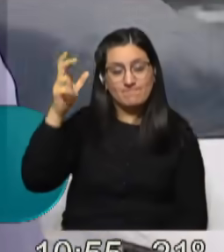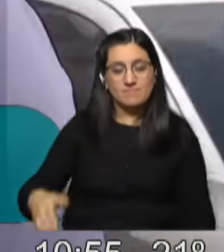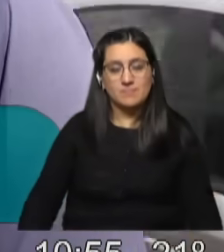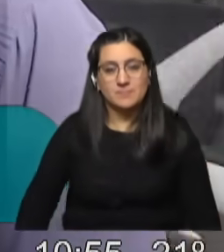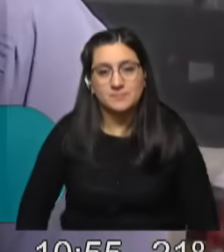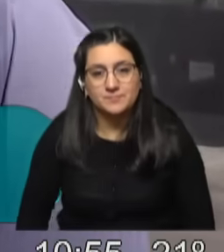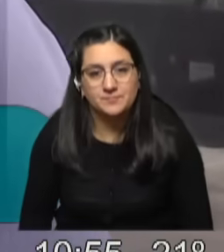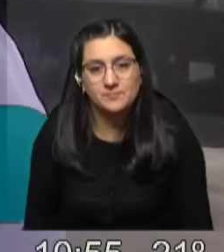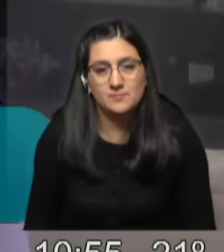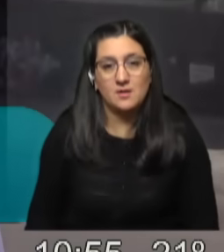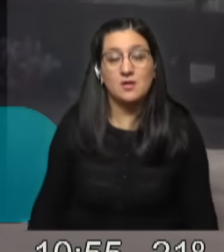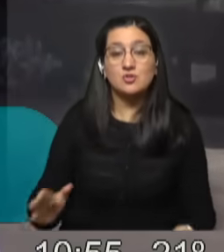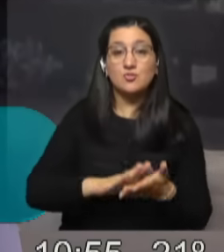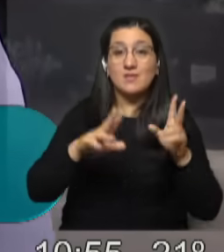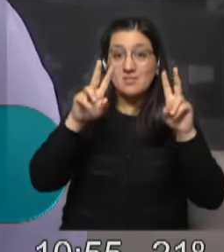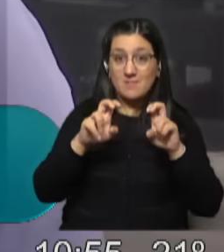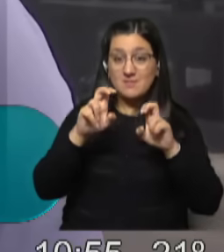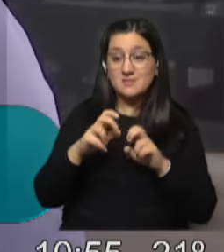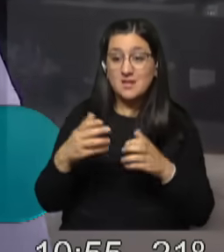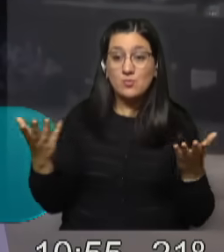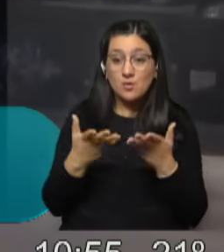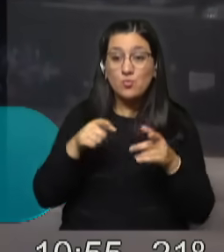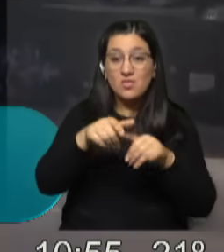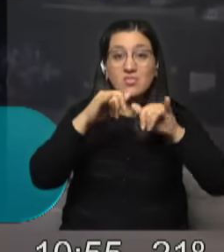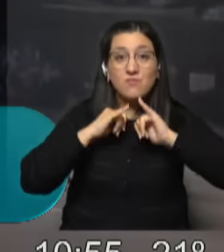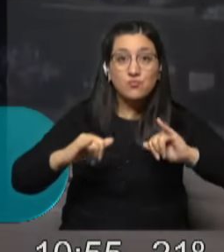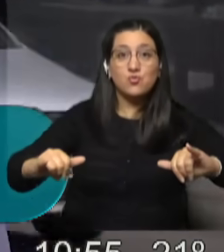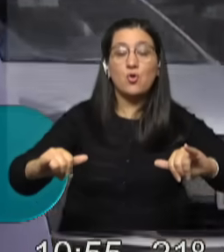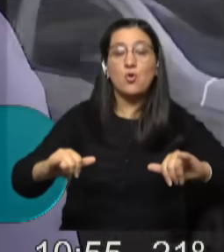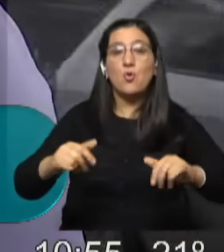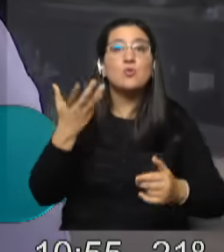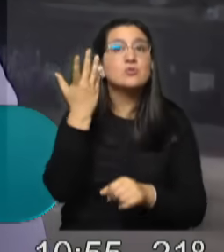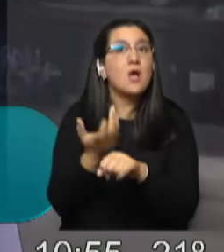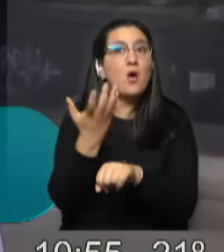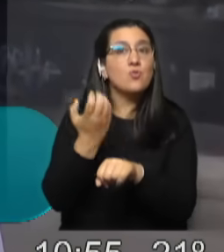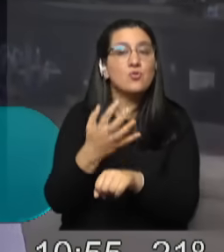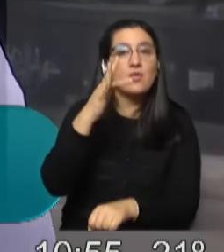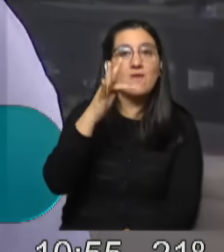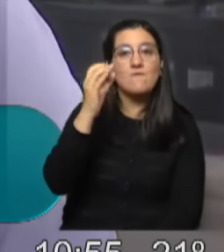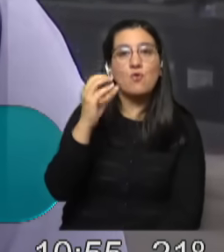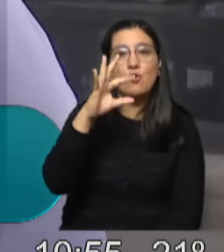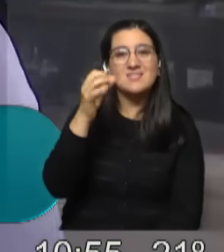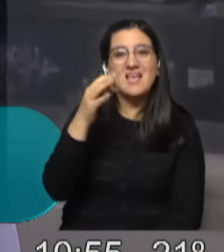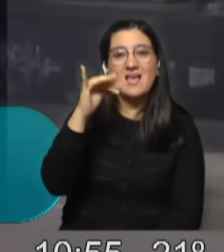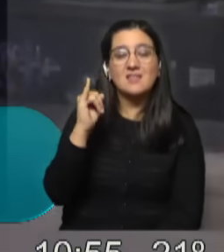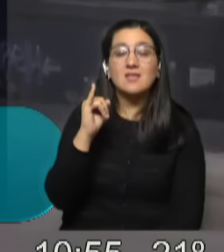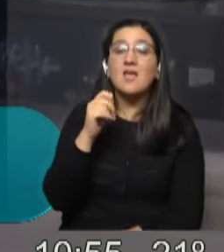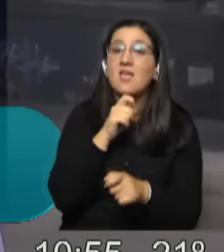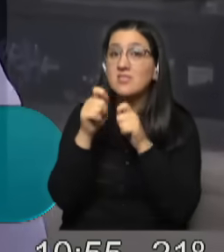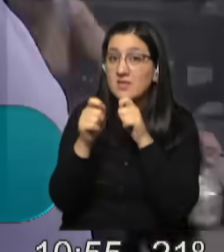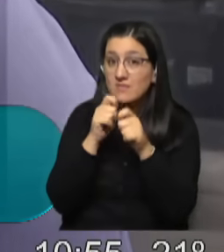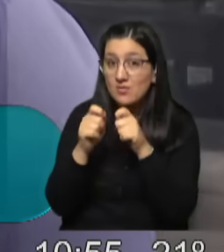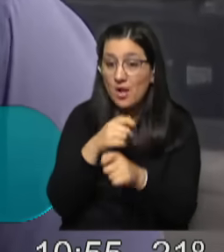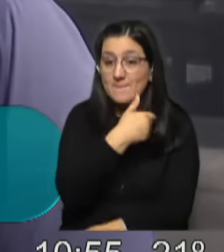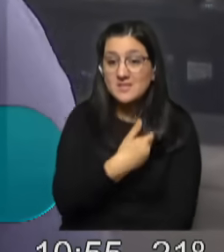de la actualidad, Eduardo, usted difundió en esta semana unos audios de Gabriela Fossati entrevistando, si se quiere,